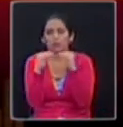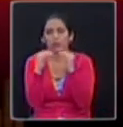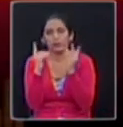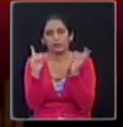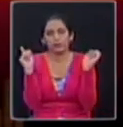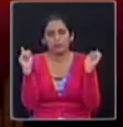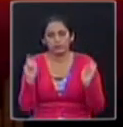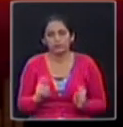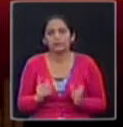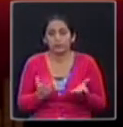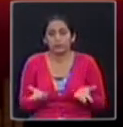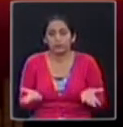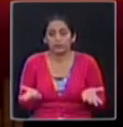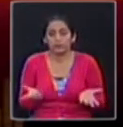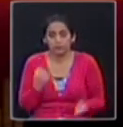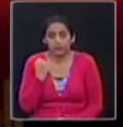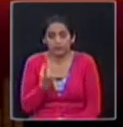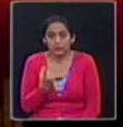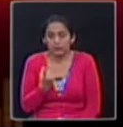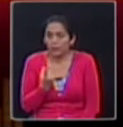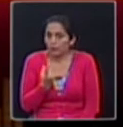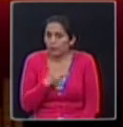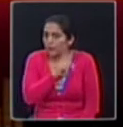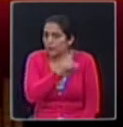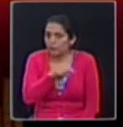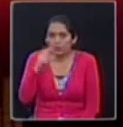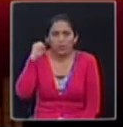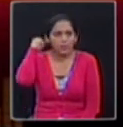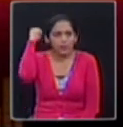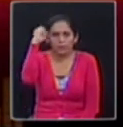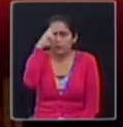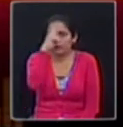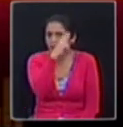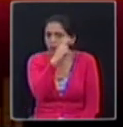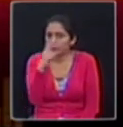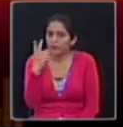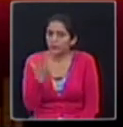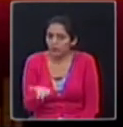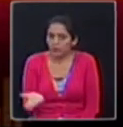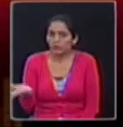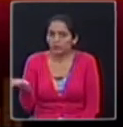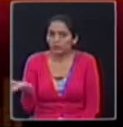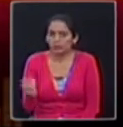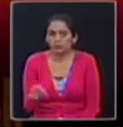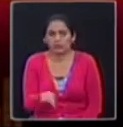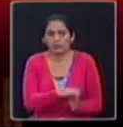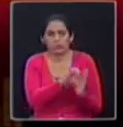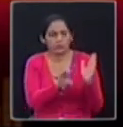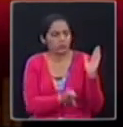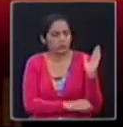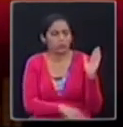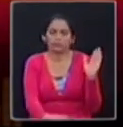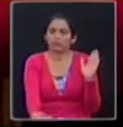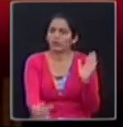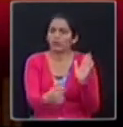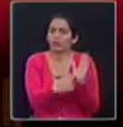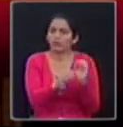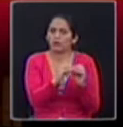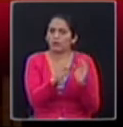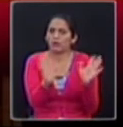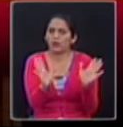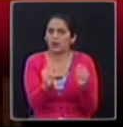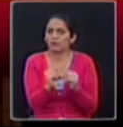y cuando, vuelvo y repito, se respeta los derechos y los principios que son fundamentales, que los establecen la Constitución y los